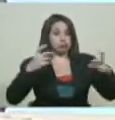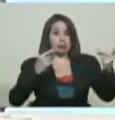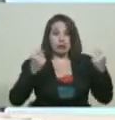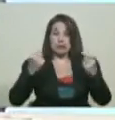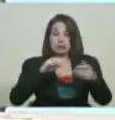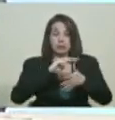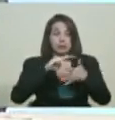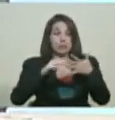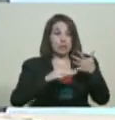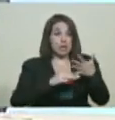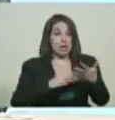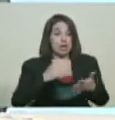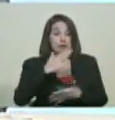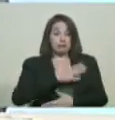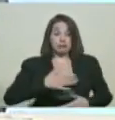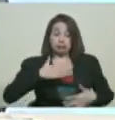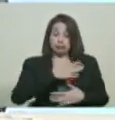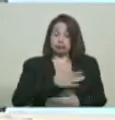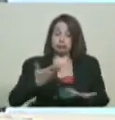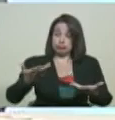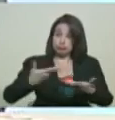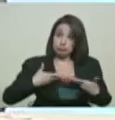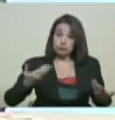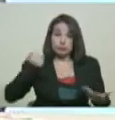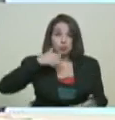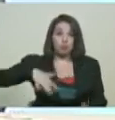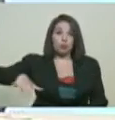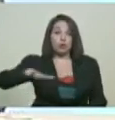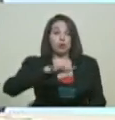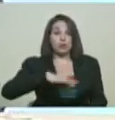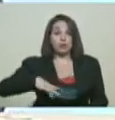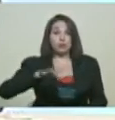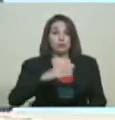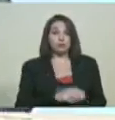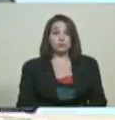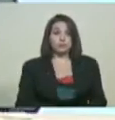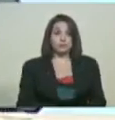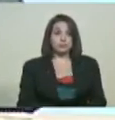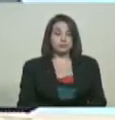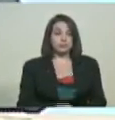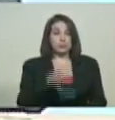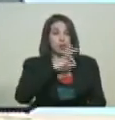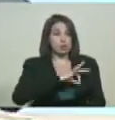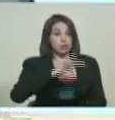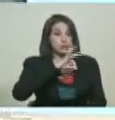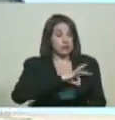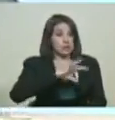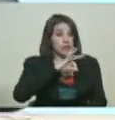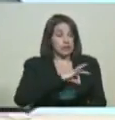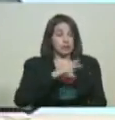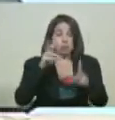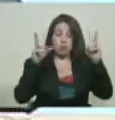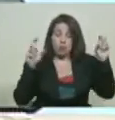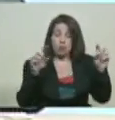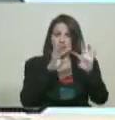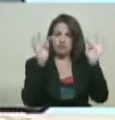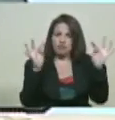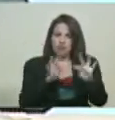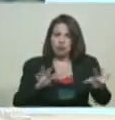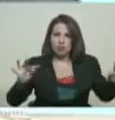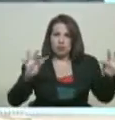materiales de nuestro pueblo el socialismo de lo social es el nuevo modelo